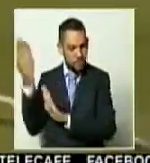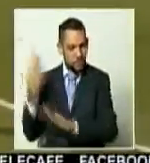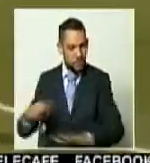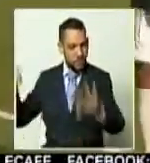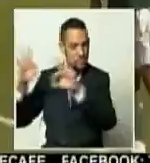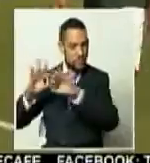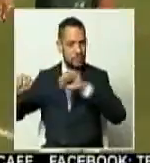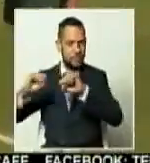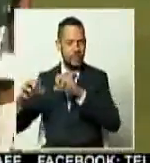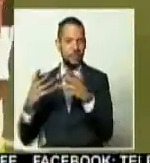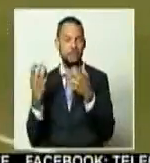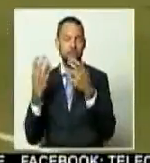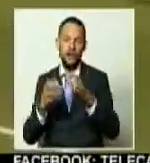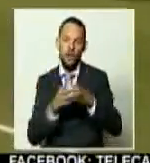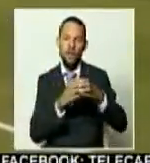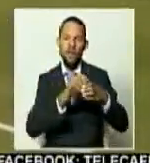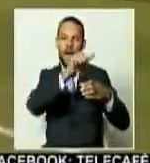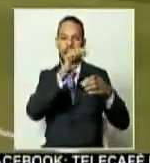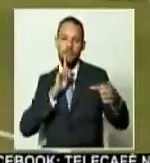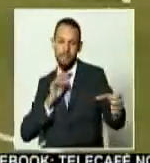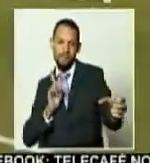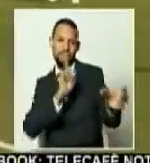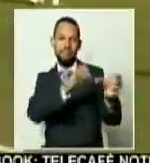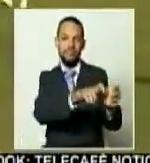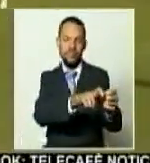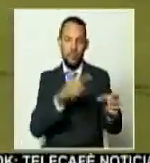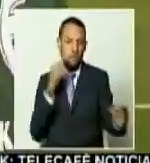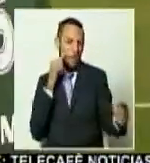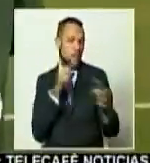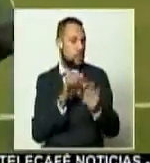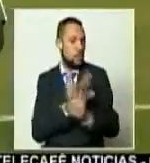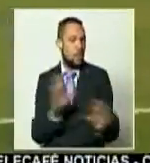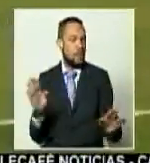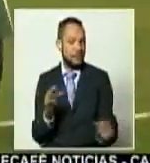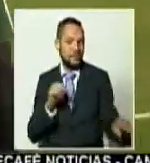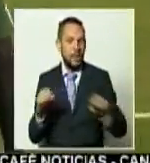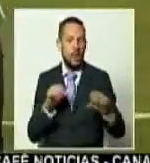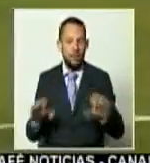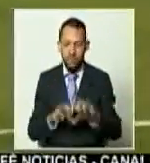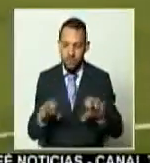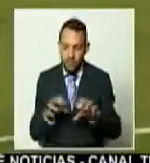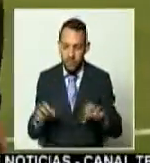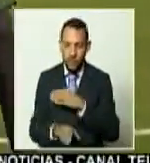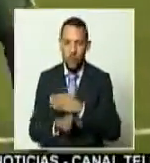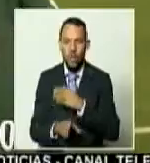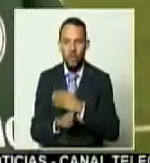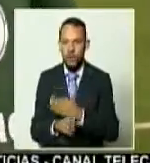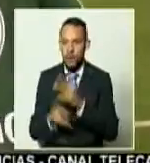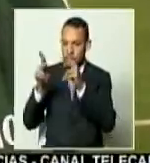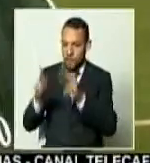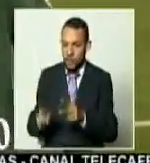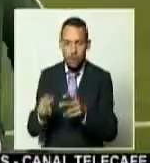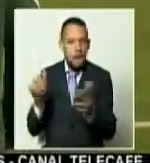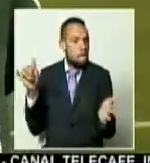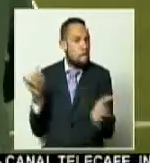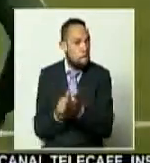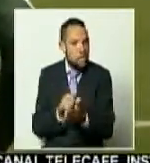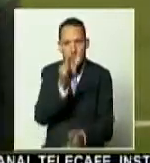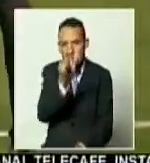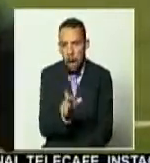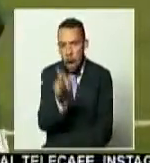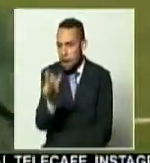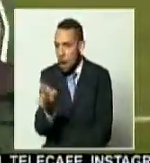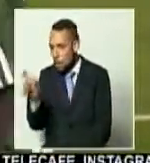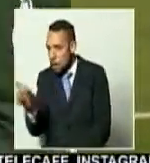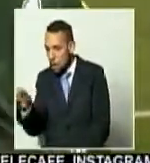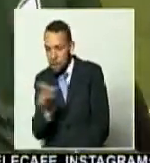piensa en el ascenso. El técnico Cheche Hernández y John Jairo Escobar le darán continuidad a la nómina con la que se ha alcanzado los resultados.